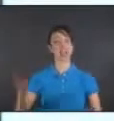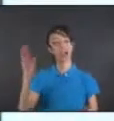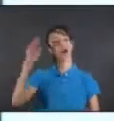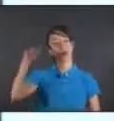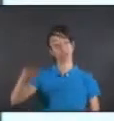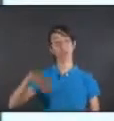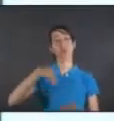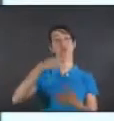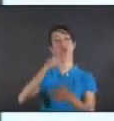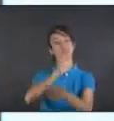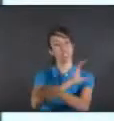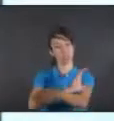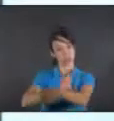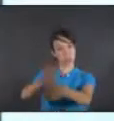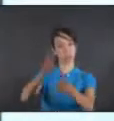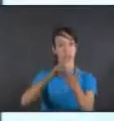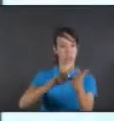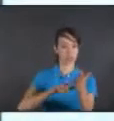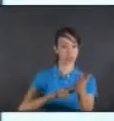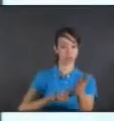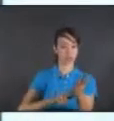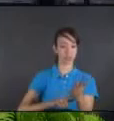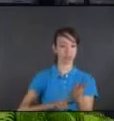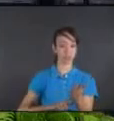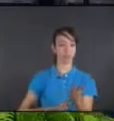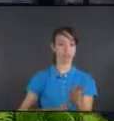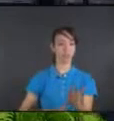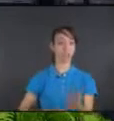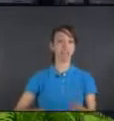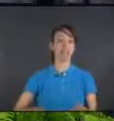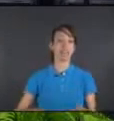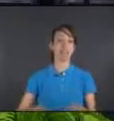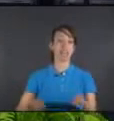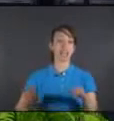diluvio antes de Adán,